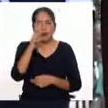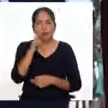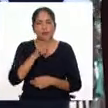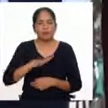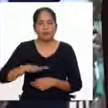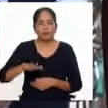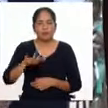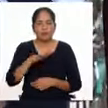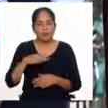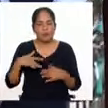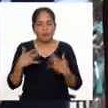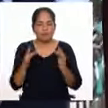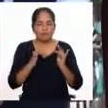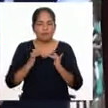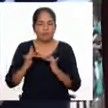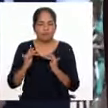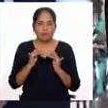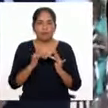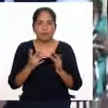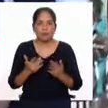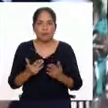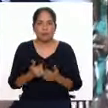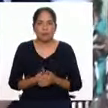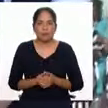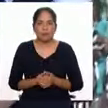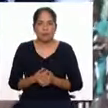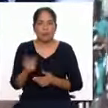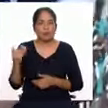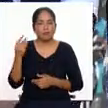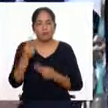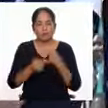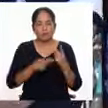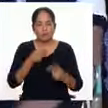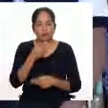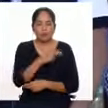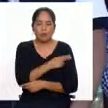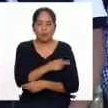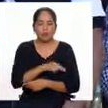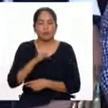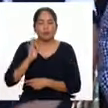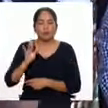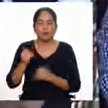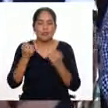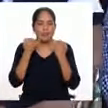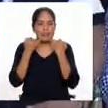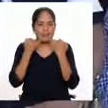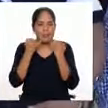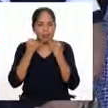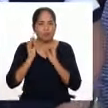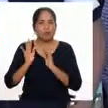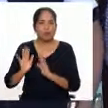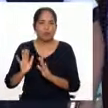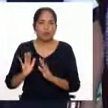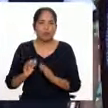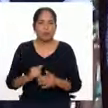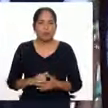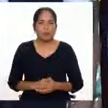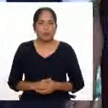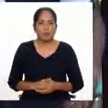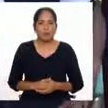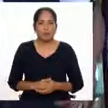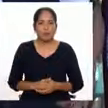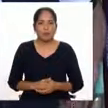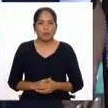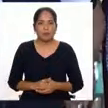del Perú, allí estarán siendo atendidos en sus lenguas originarias. Vamos